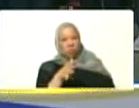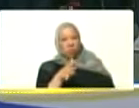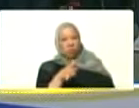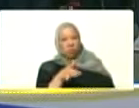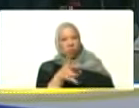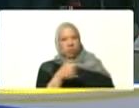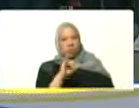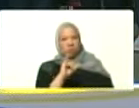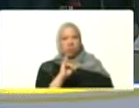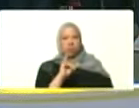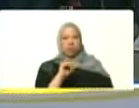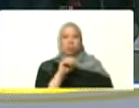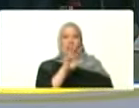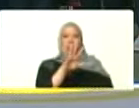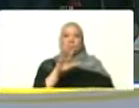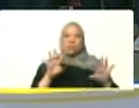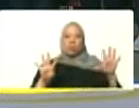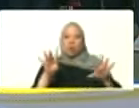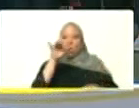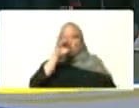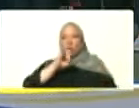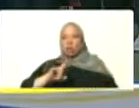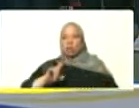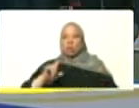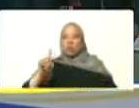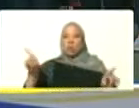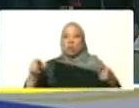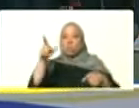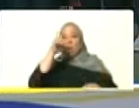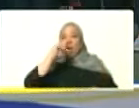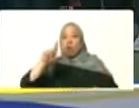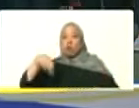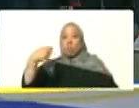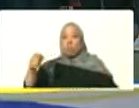Yo tengo apenas 59. Voy a cumplir 60 años